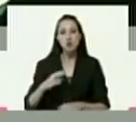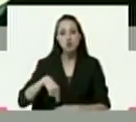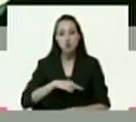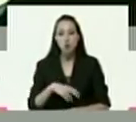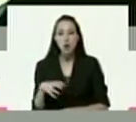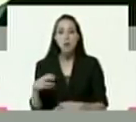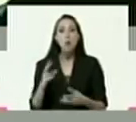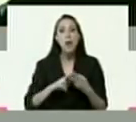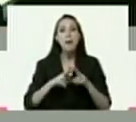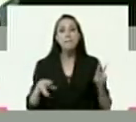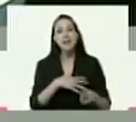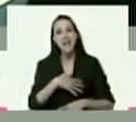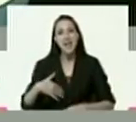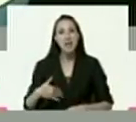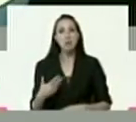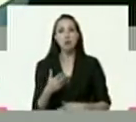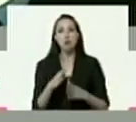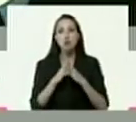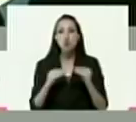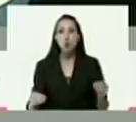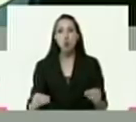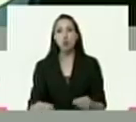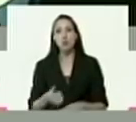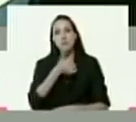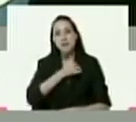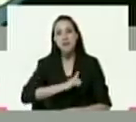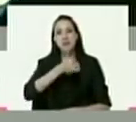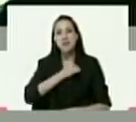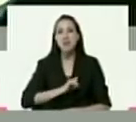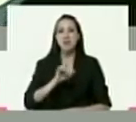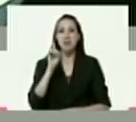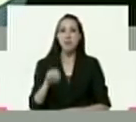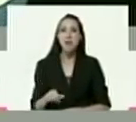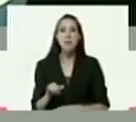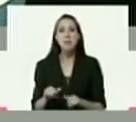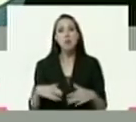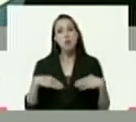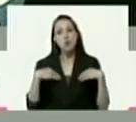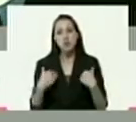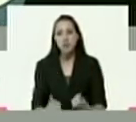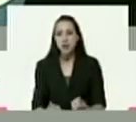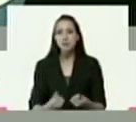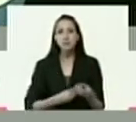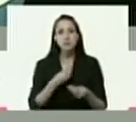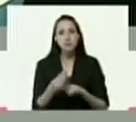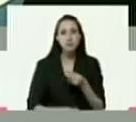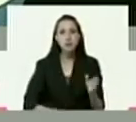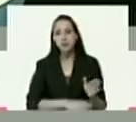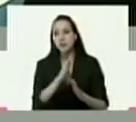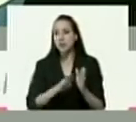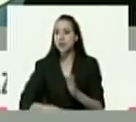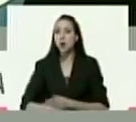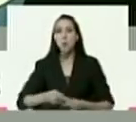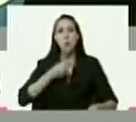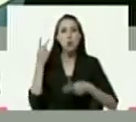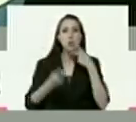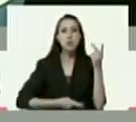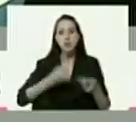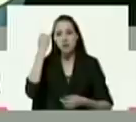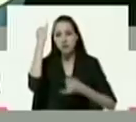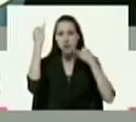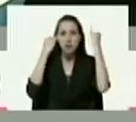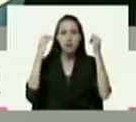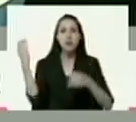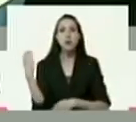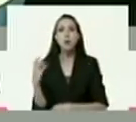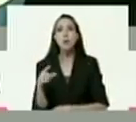que haya paz, que todos tengan tolerancia para poder sanamente desarrollar la vida política desde los distintos puntos de vista en Colombia y que el